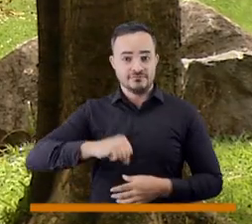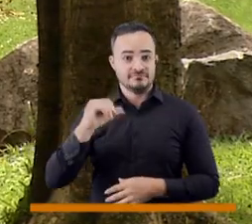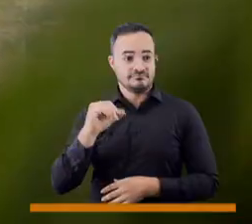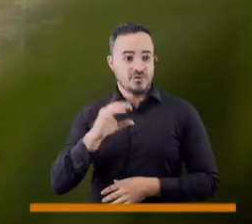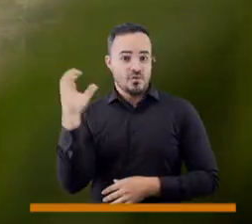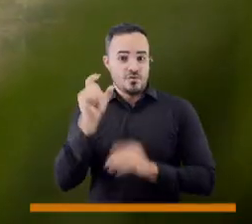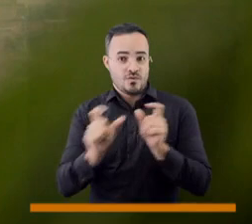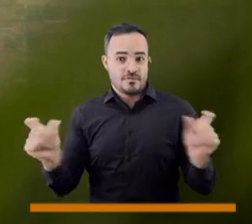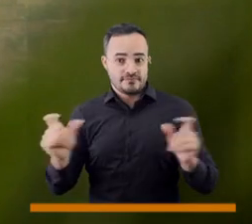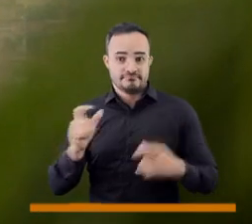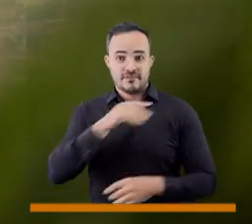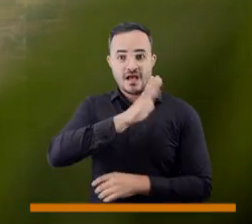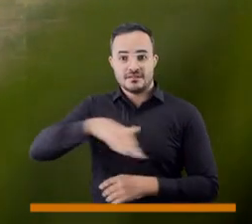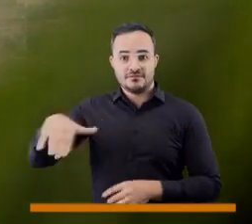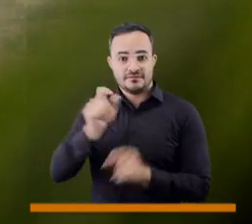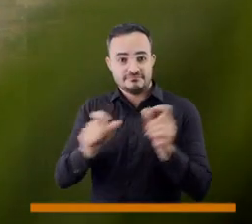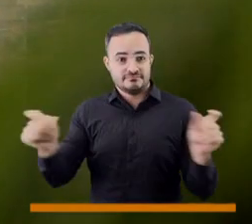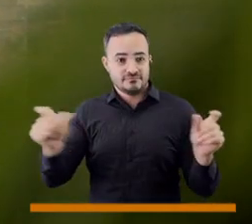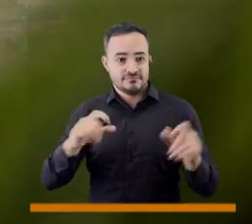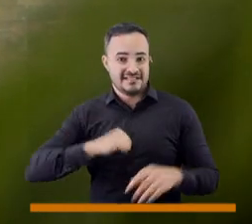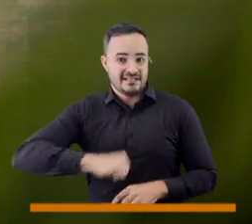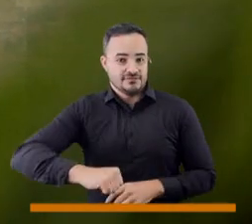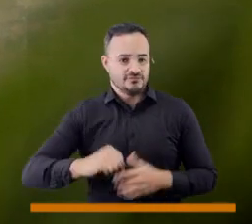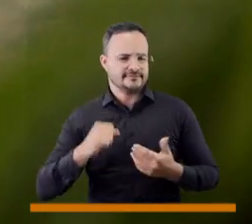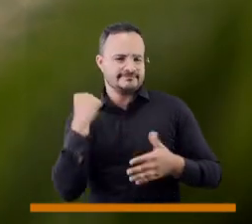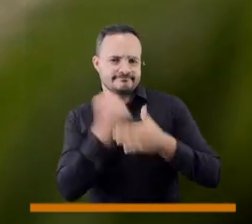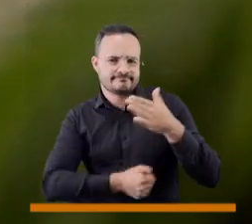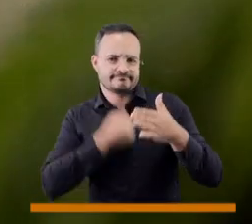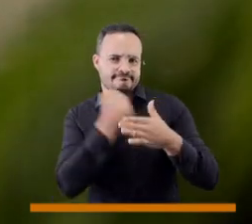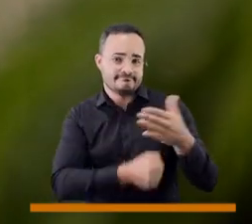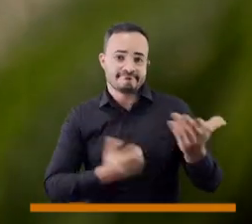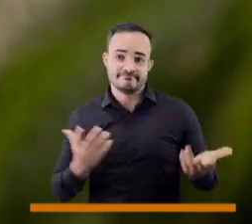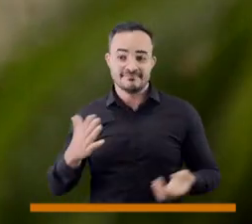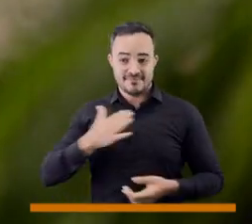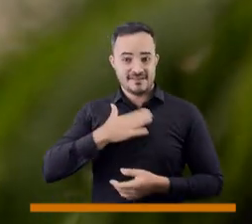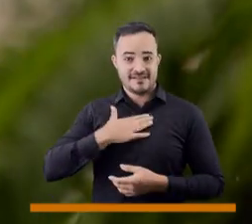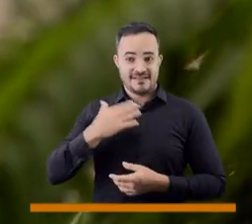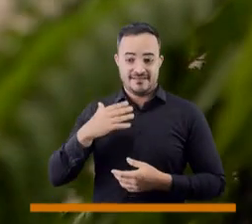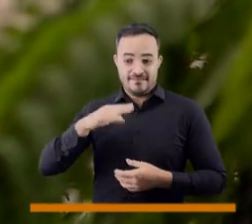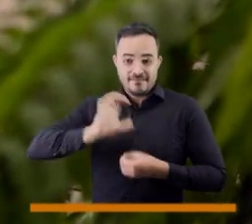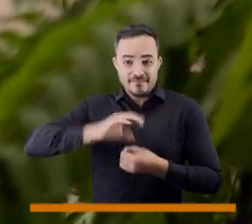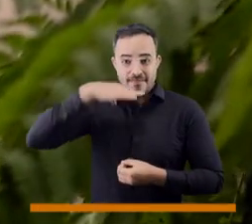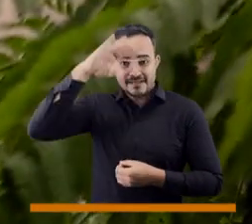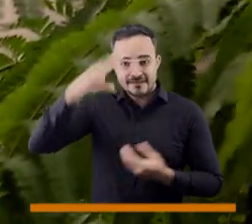que tenemos los colombianos, los antioqueños, y precisamente nosotros